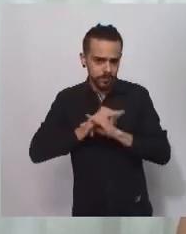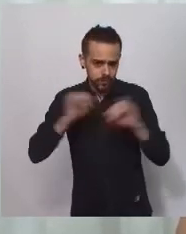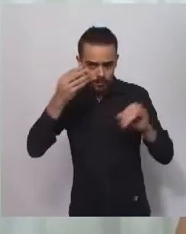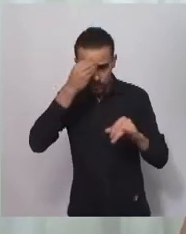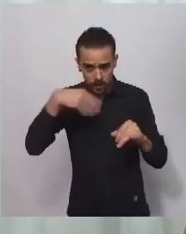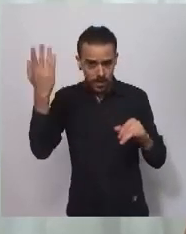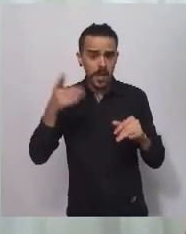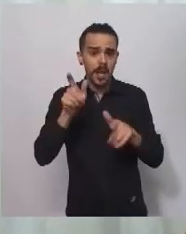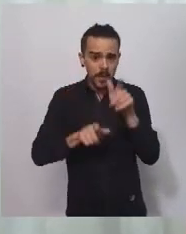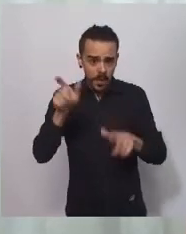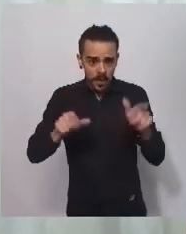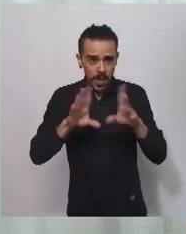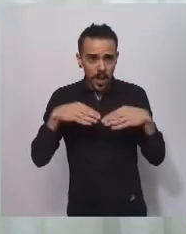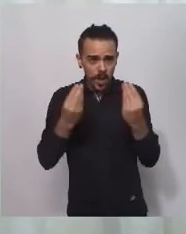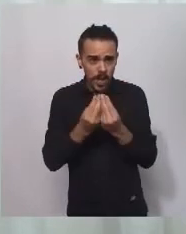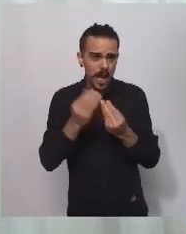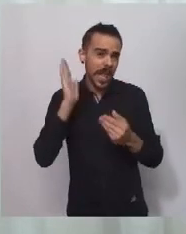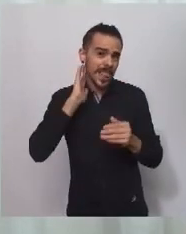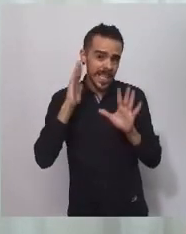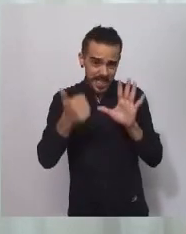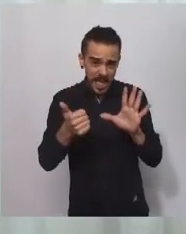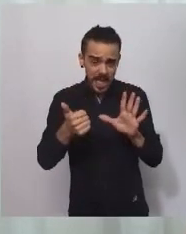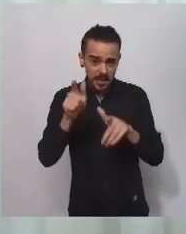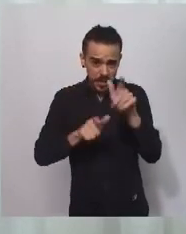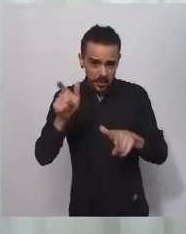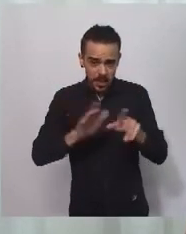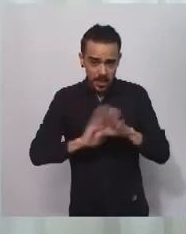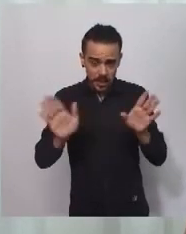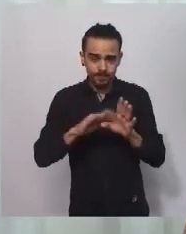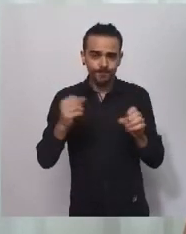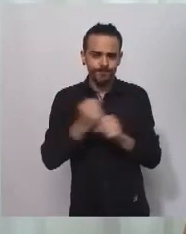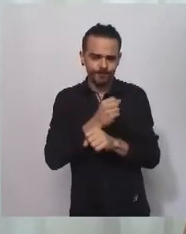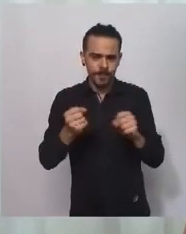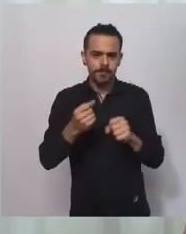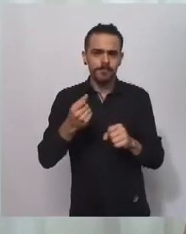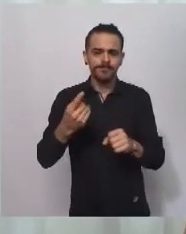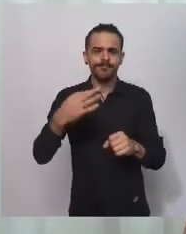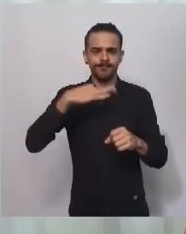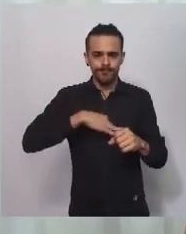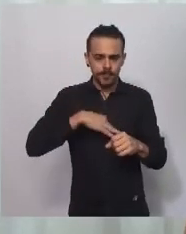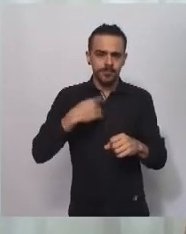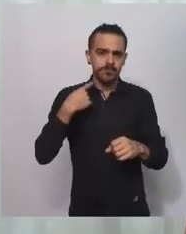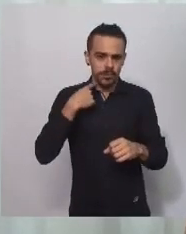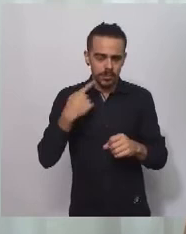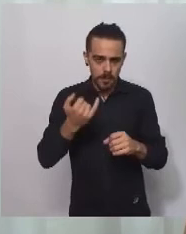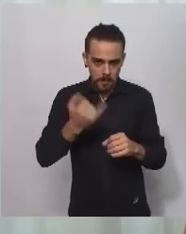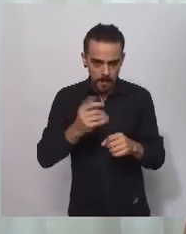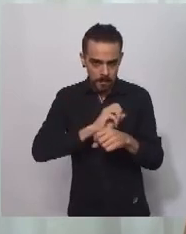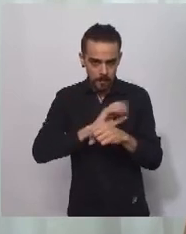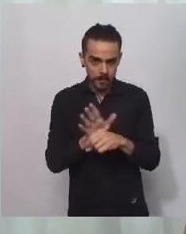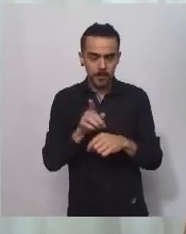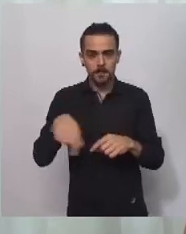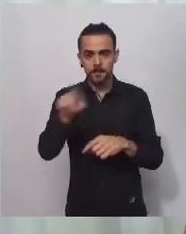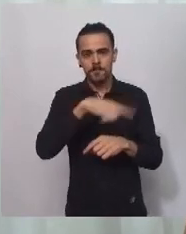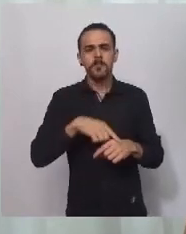personas que han sido detectadas con coronavirus y también lo que es muy importante